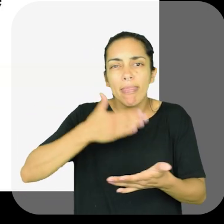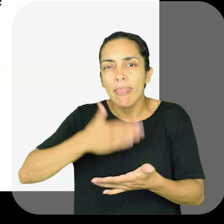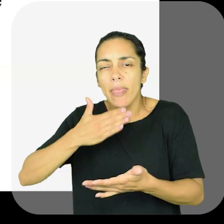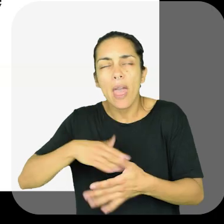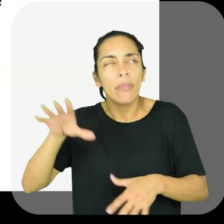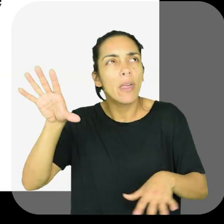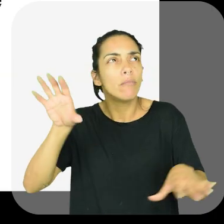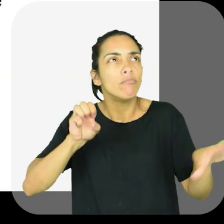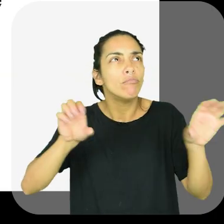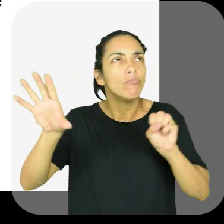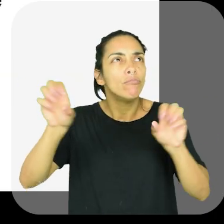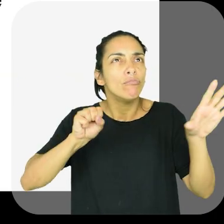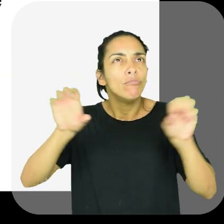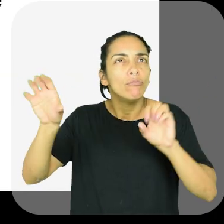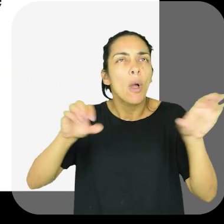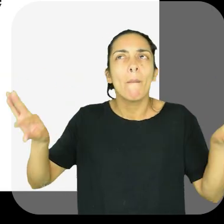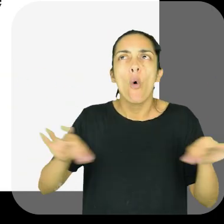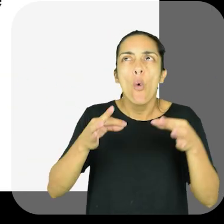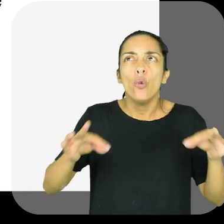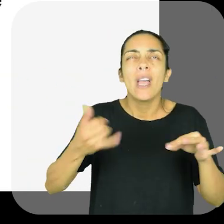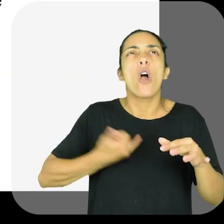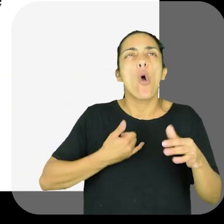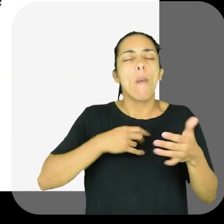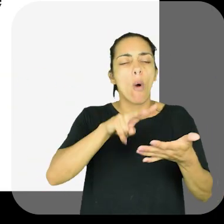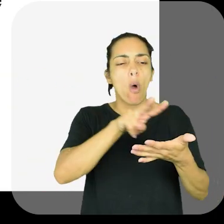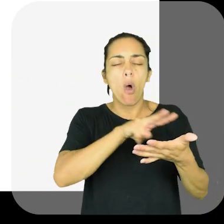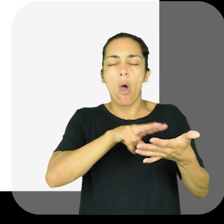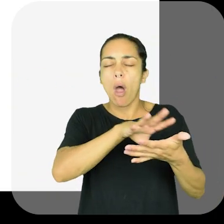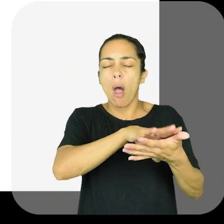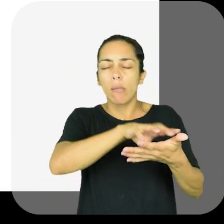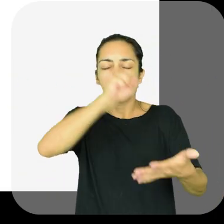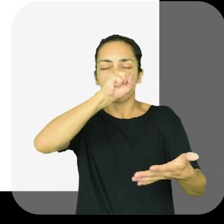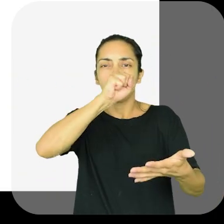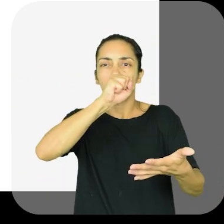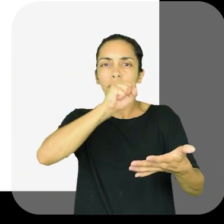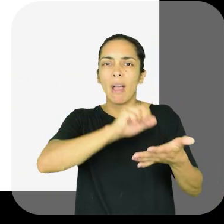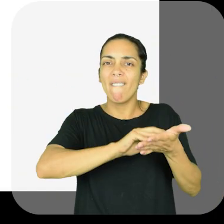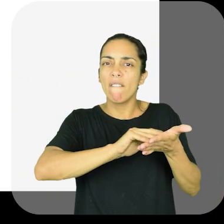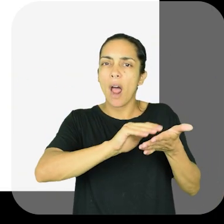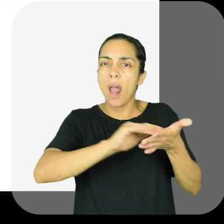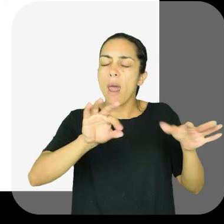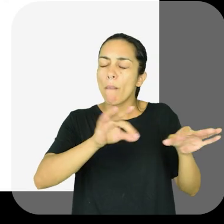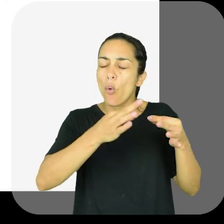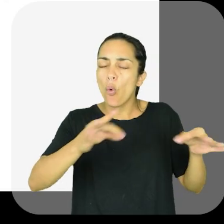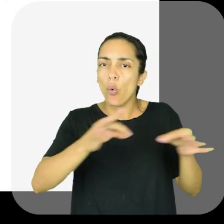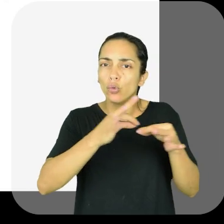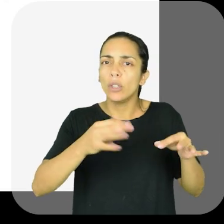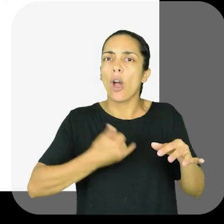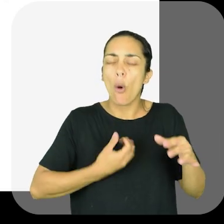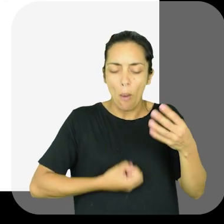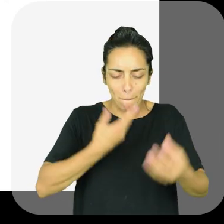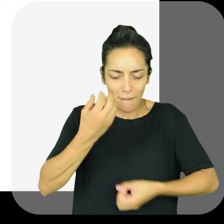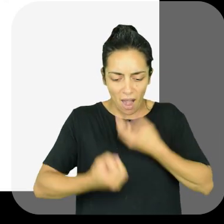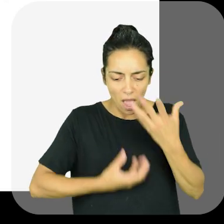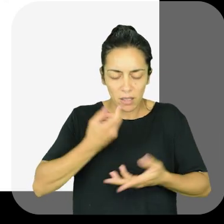Digamos que esa es la pregunta central de mi tesis doctoral, que además tiene un objetivo que es